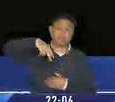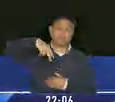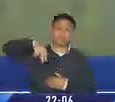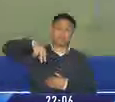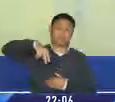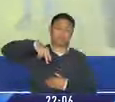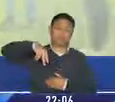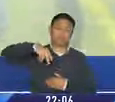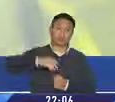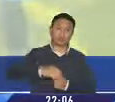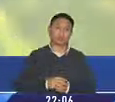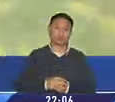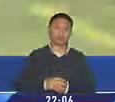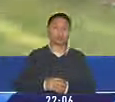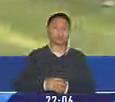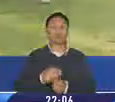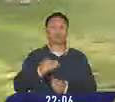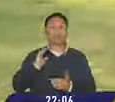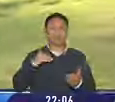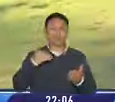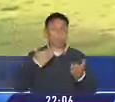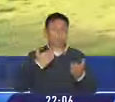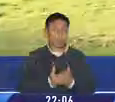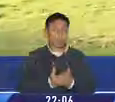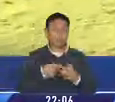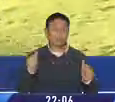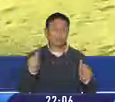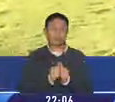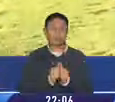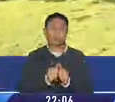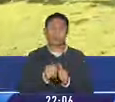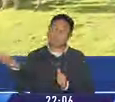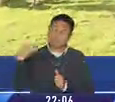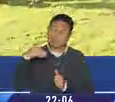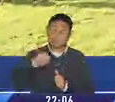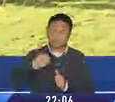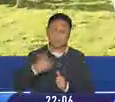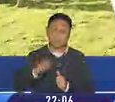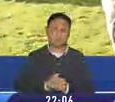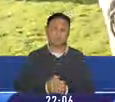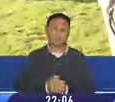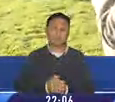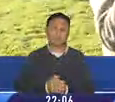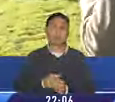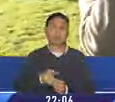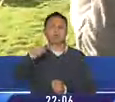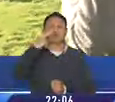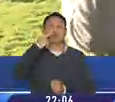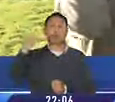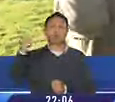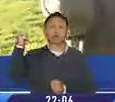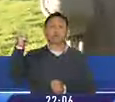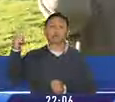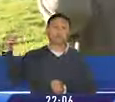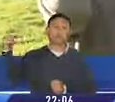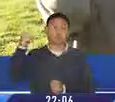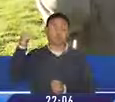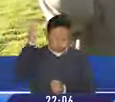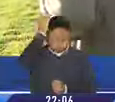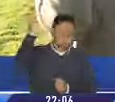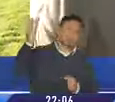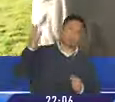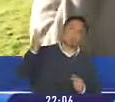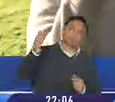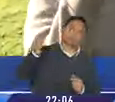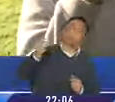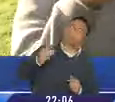Y venía y le digo a la licenciada que camina, le digo, ¿ya viene don Eduardo? Y me dice, sí. Y cuando el don Eduardo es alto y se topa con las... con los